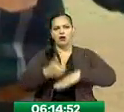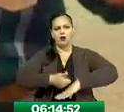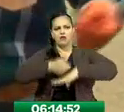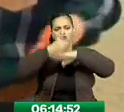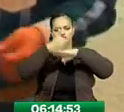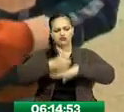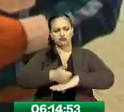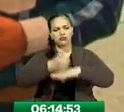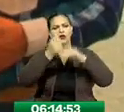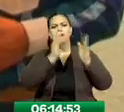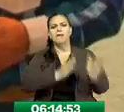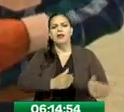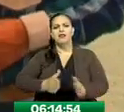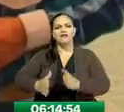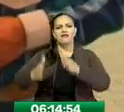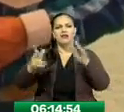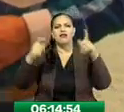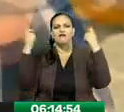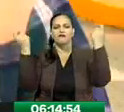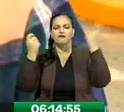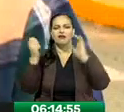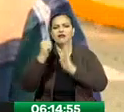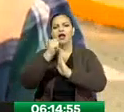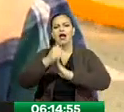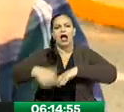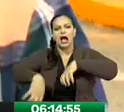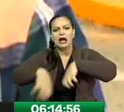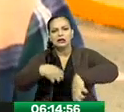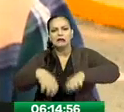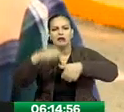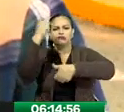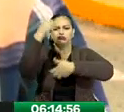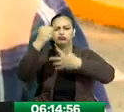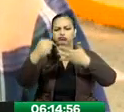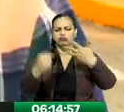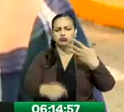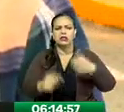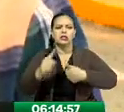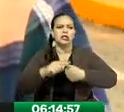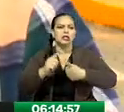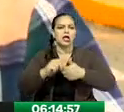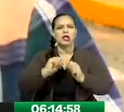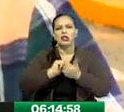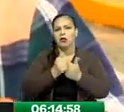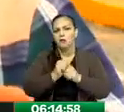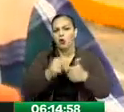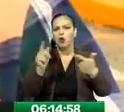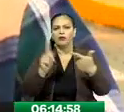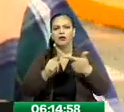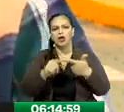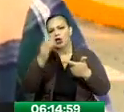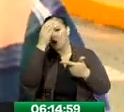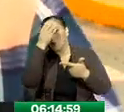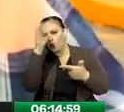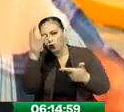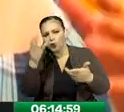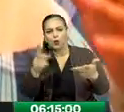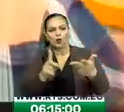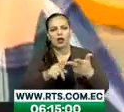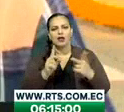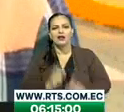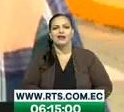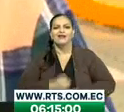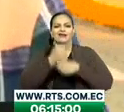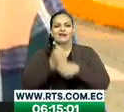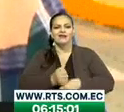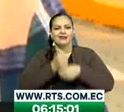de eventos conmemorativos y de distracción. Están programados actos deportivos, actos culturales, actos para, en honor al chagra, en honor al campesino,